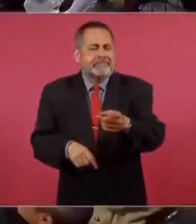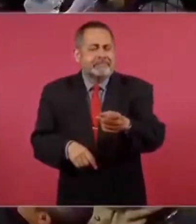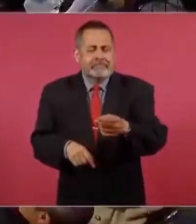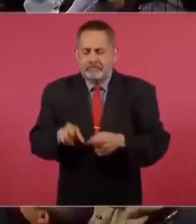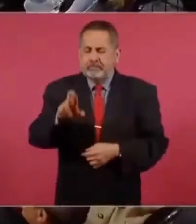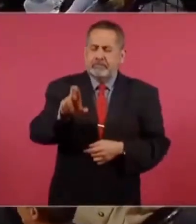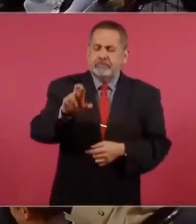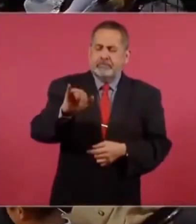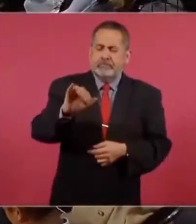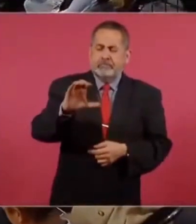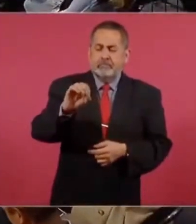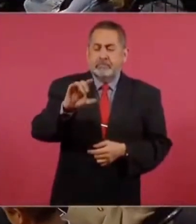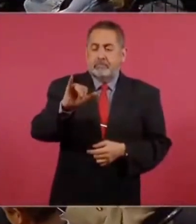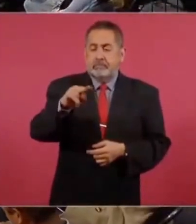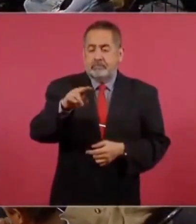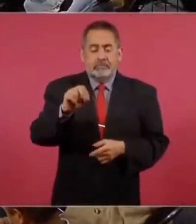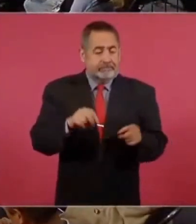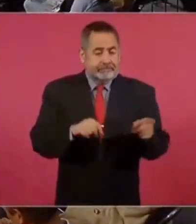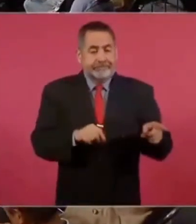Ricolino, sí.